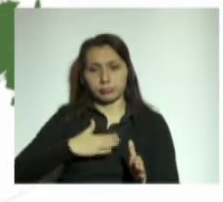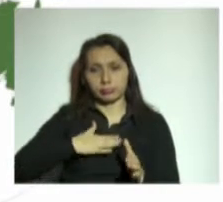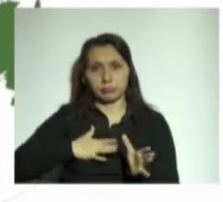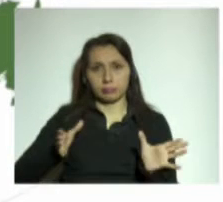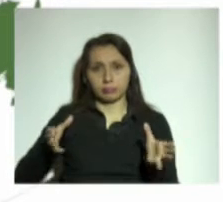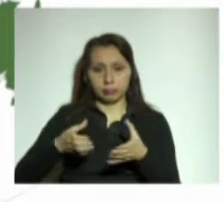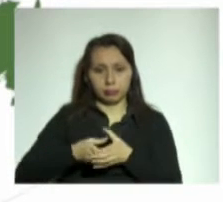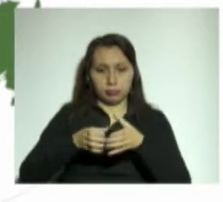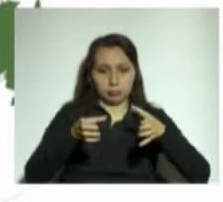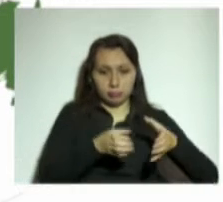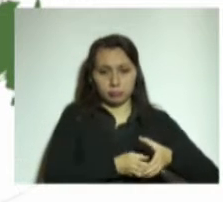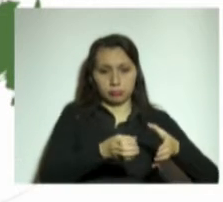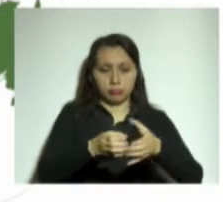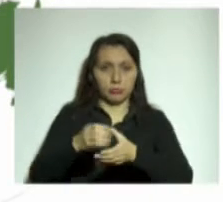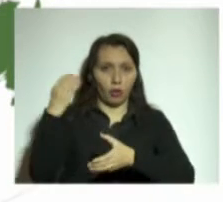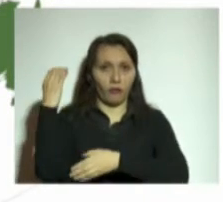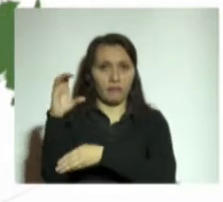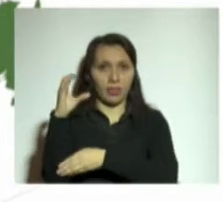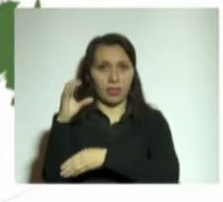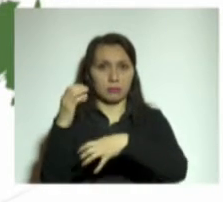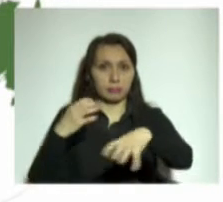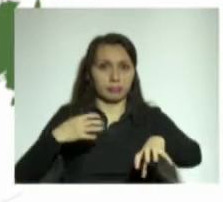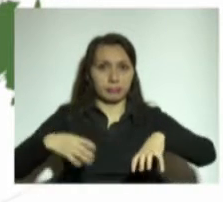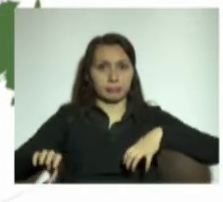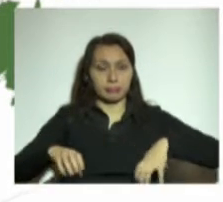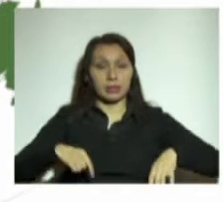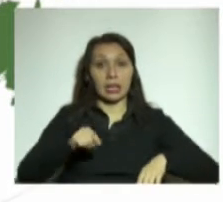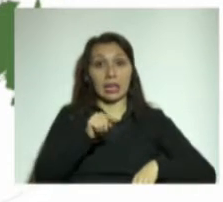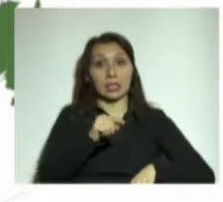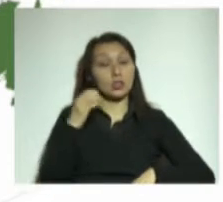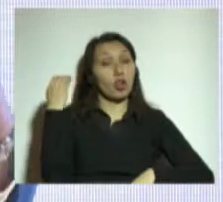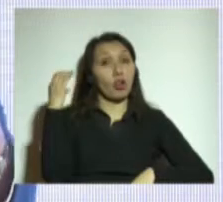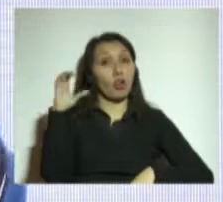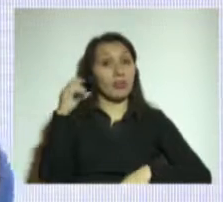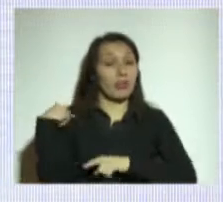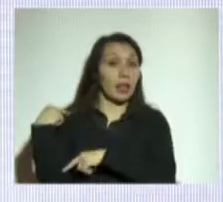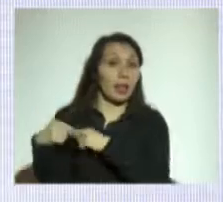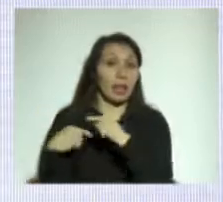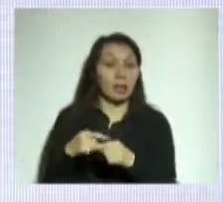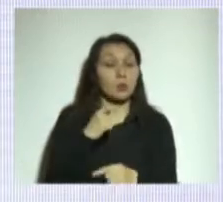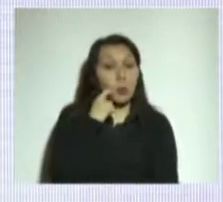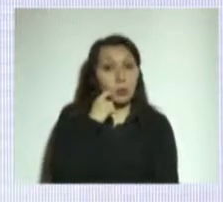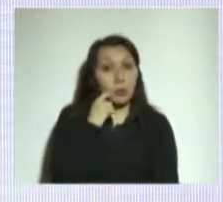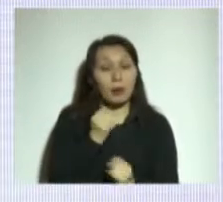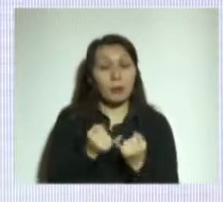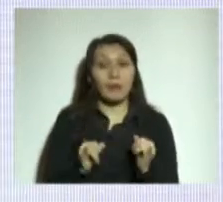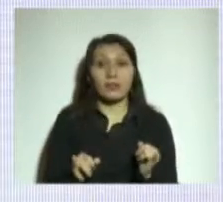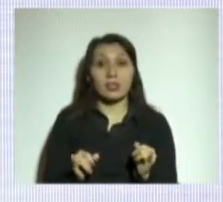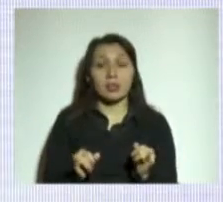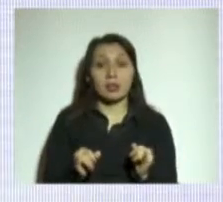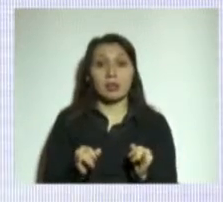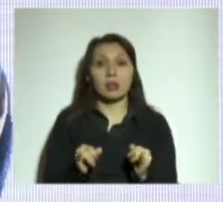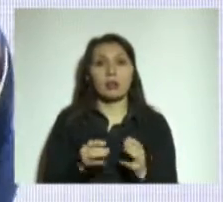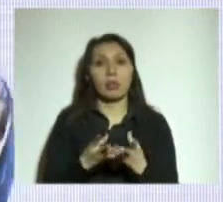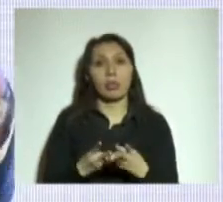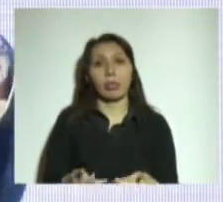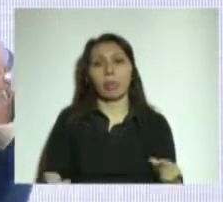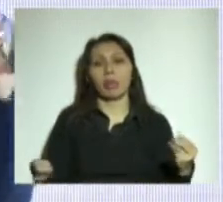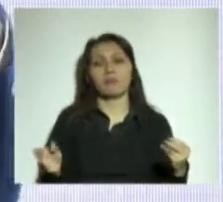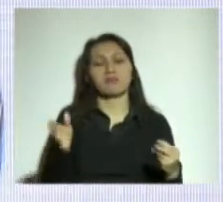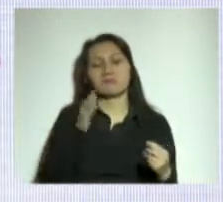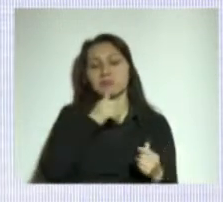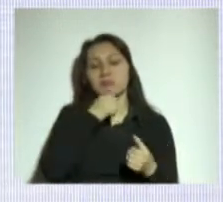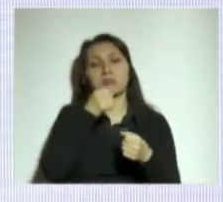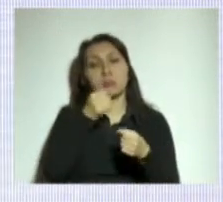diferentes unidades que componen la confederación y esas confederaciones en la historia de la humanidad al final han quedado disueltas, no han tenido